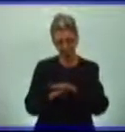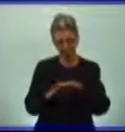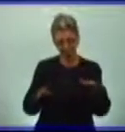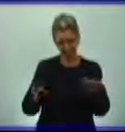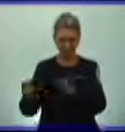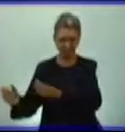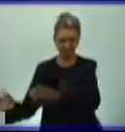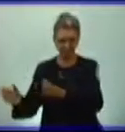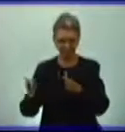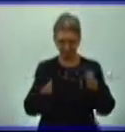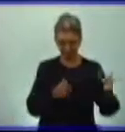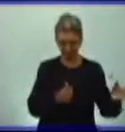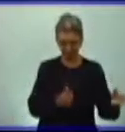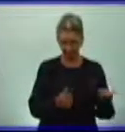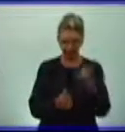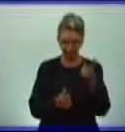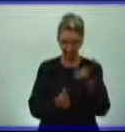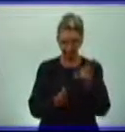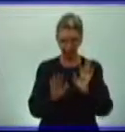grado.